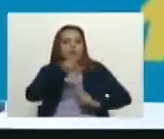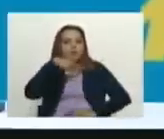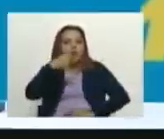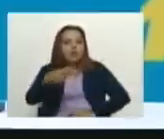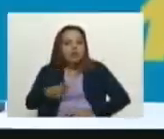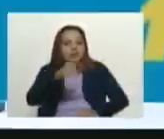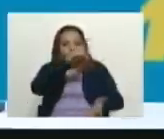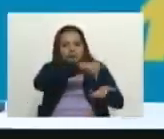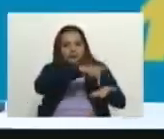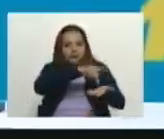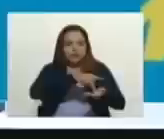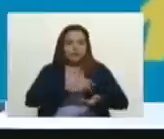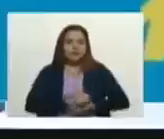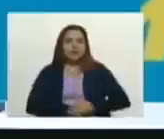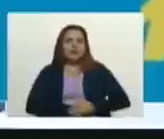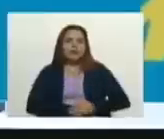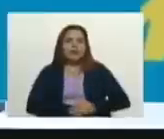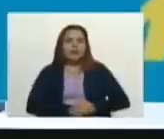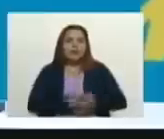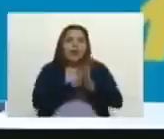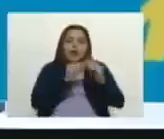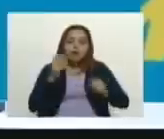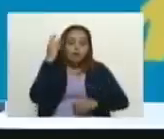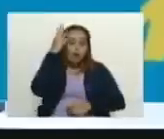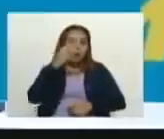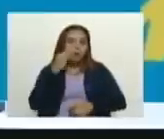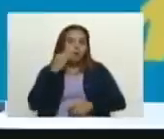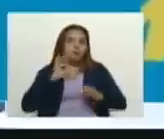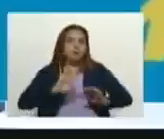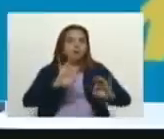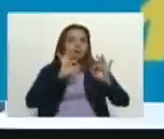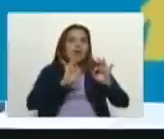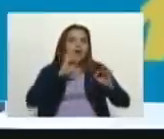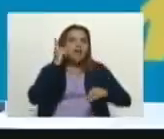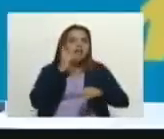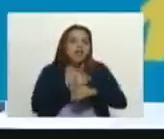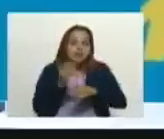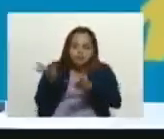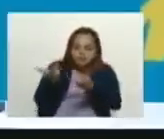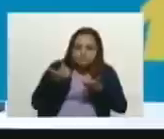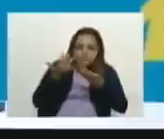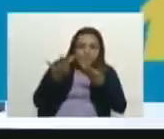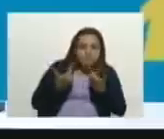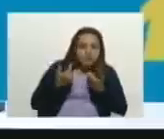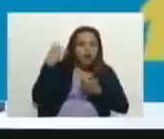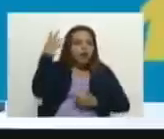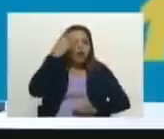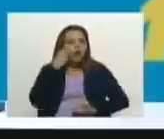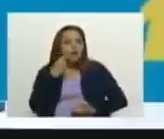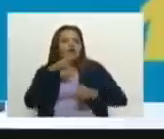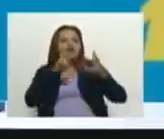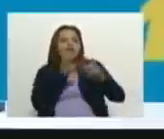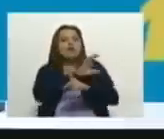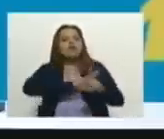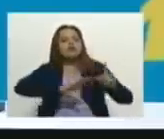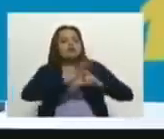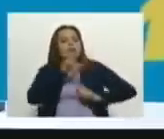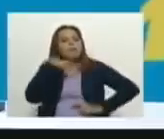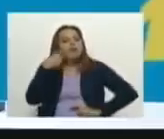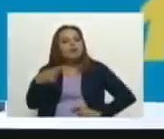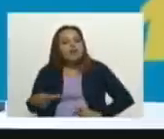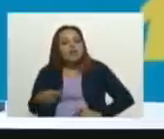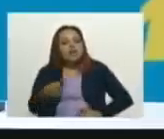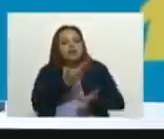de participación a la juventud sobre todo. Hay que atraer a la juventud para una nueva cultura política de